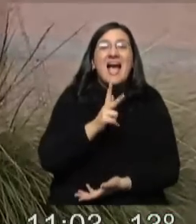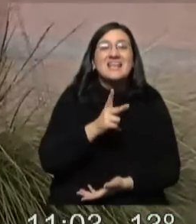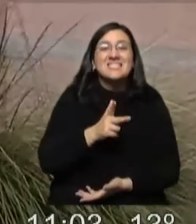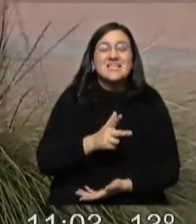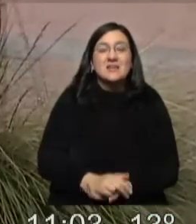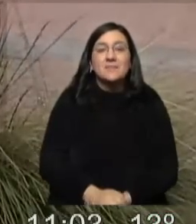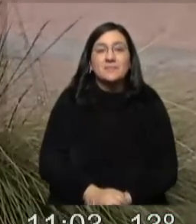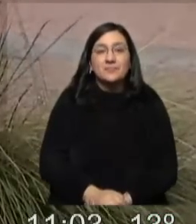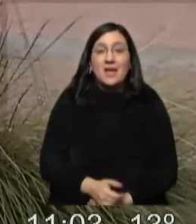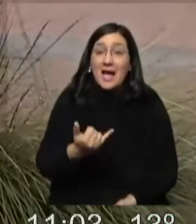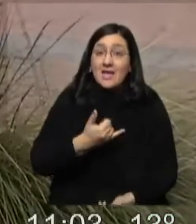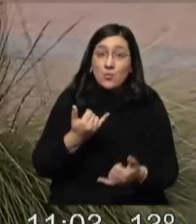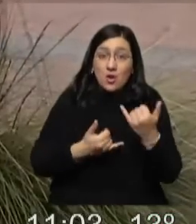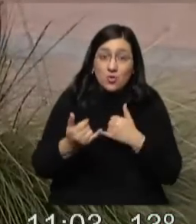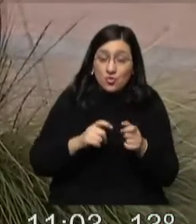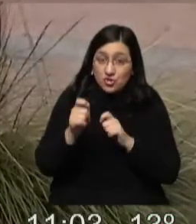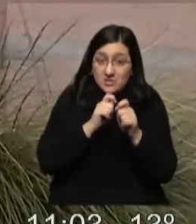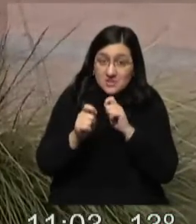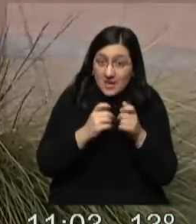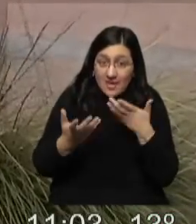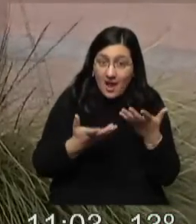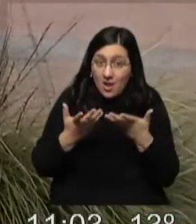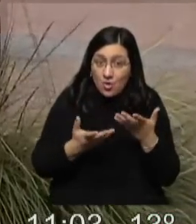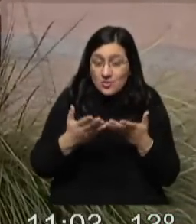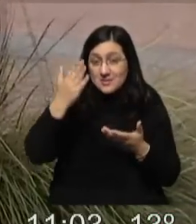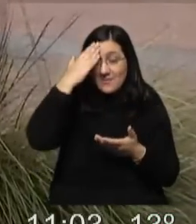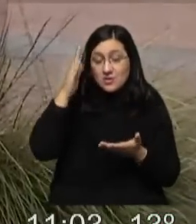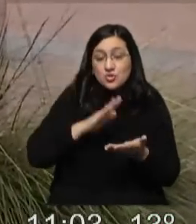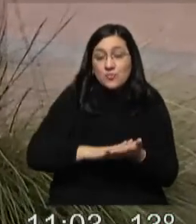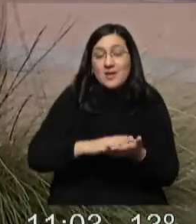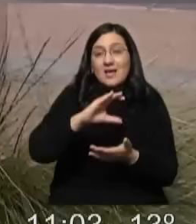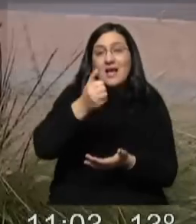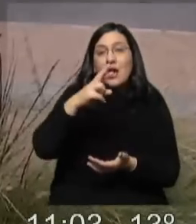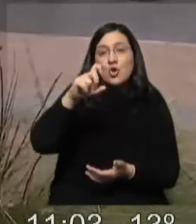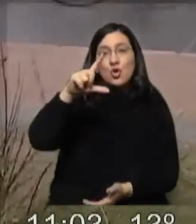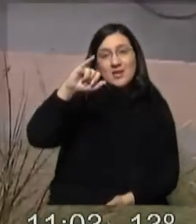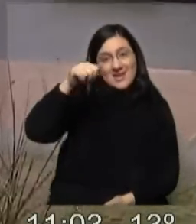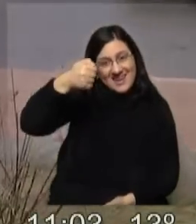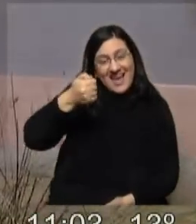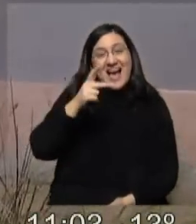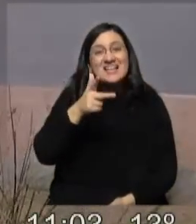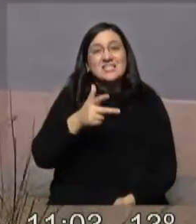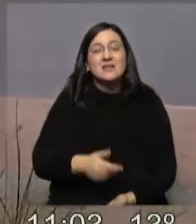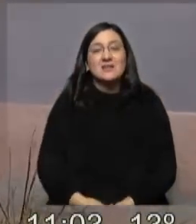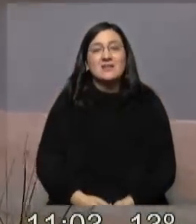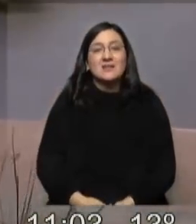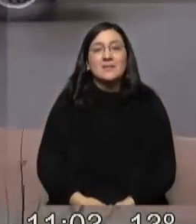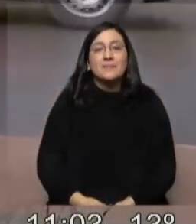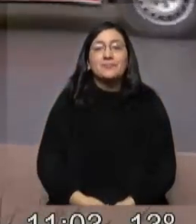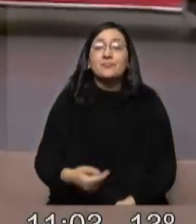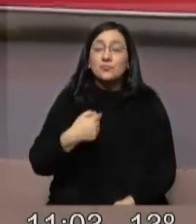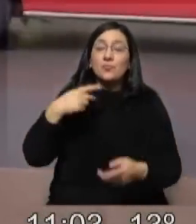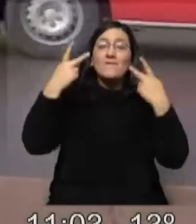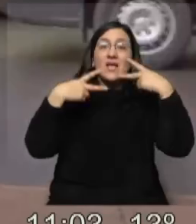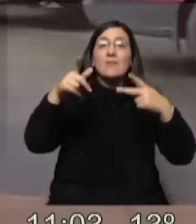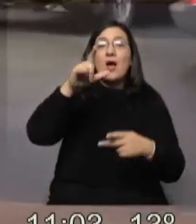Eduardo conversando. Sí. ¿Tenemos alguna novedad de último momento que haya que saber sobre este tema? Bueno, nosotros recordamos que estuvimos en Lima, viajamos